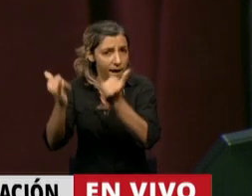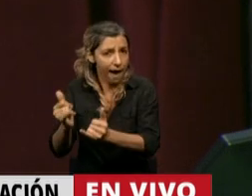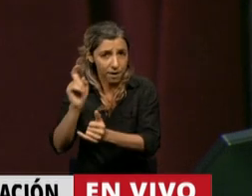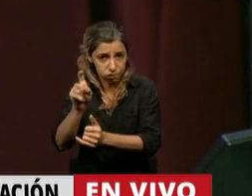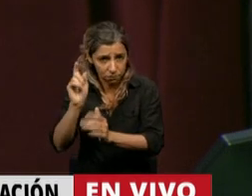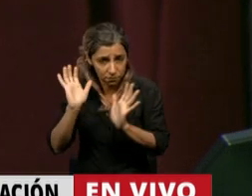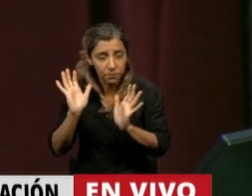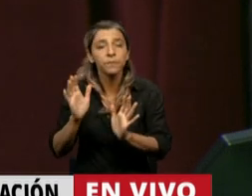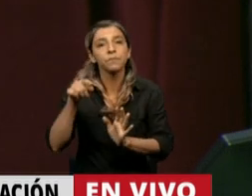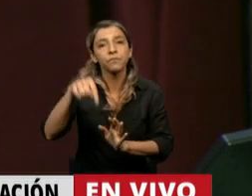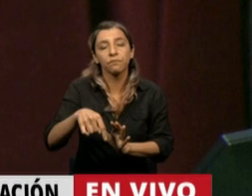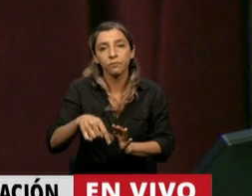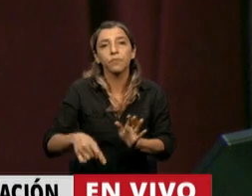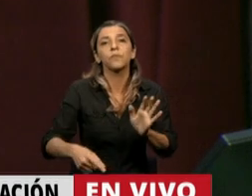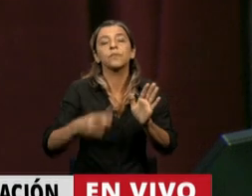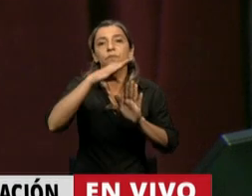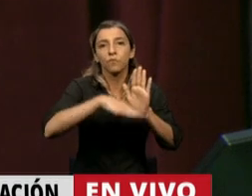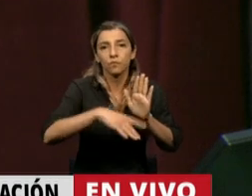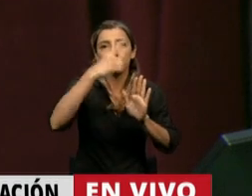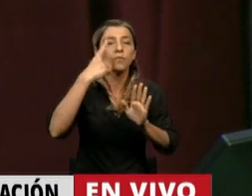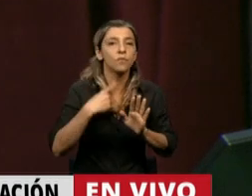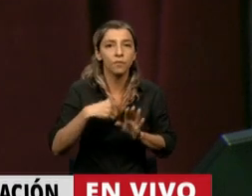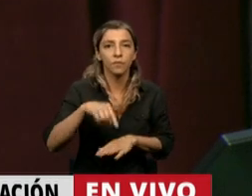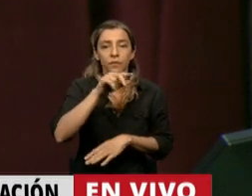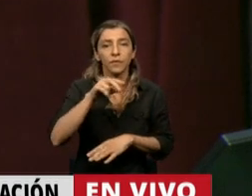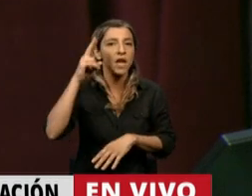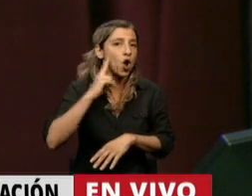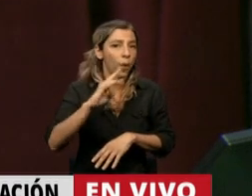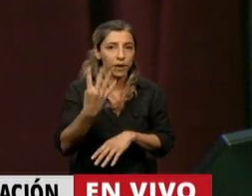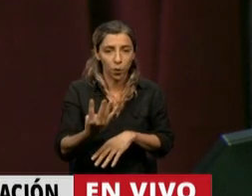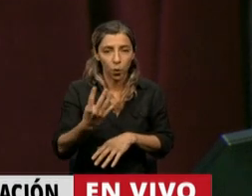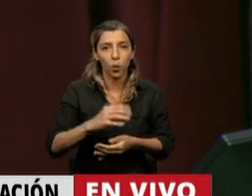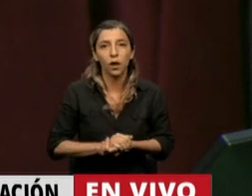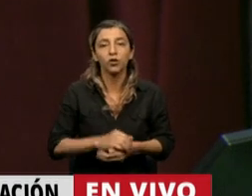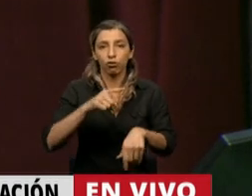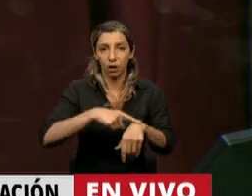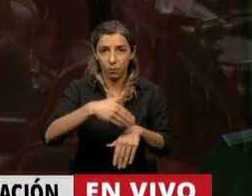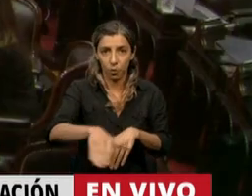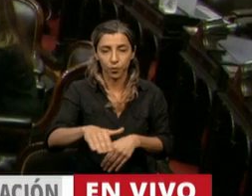marcar su voto orden del día 34 94